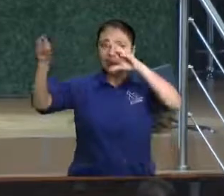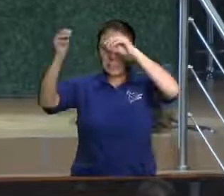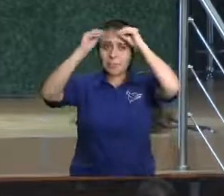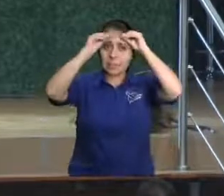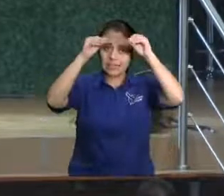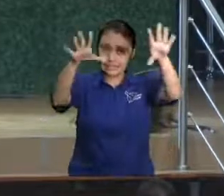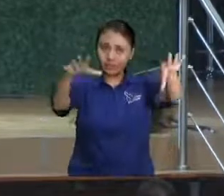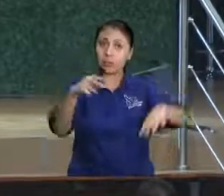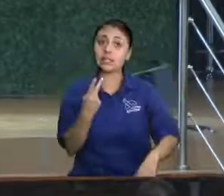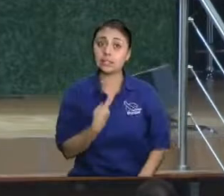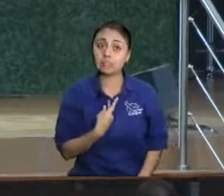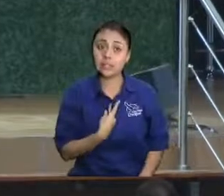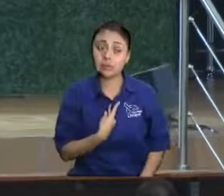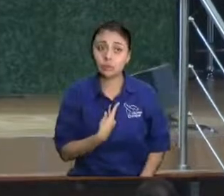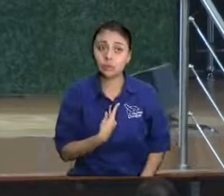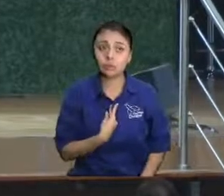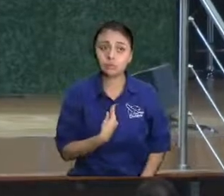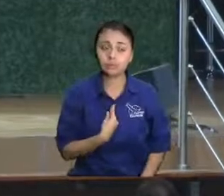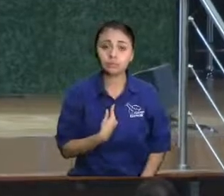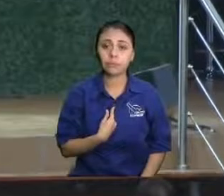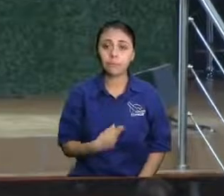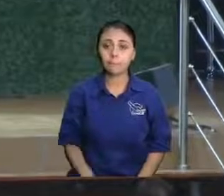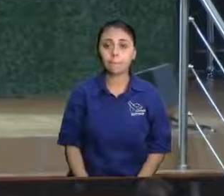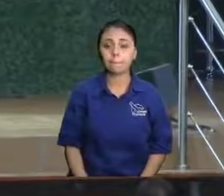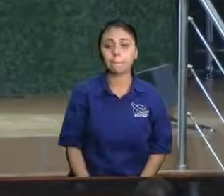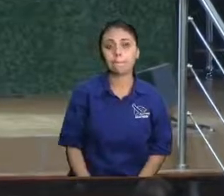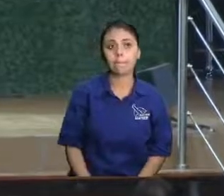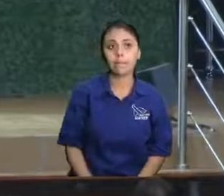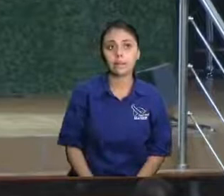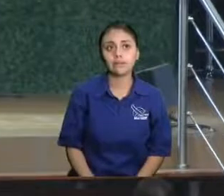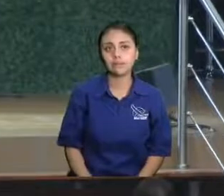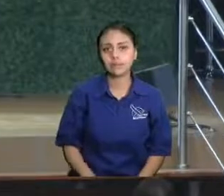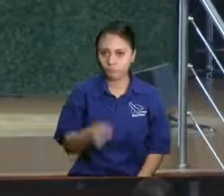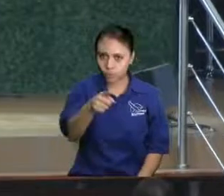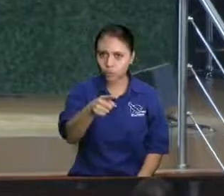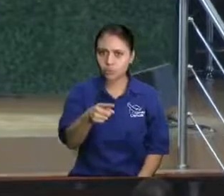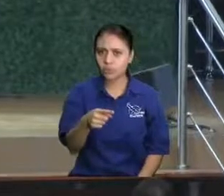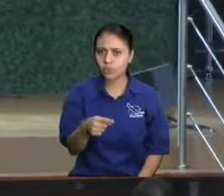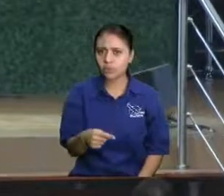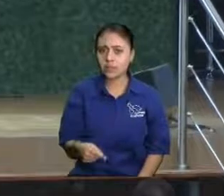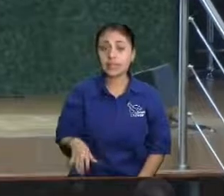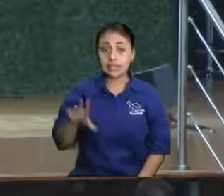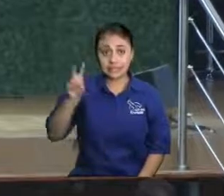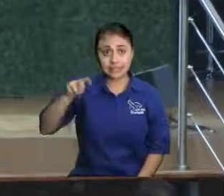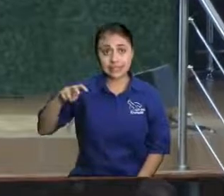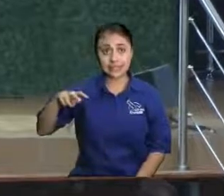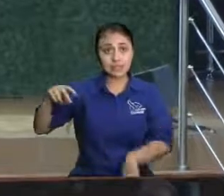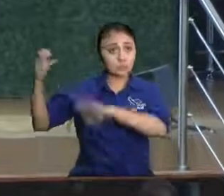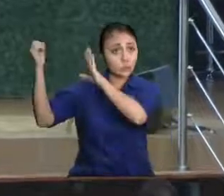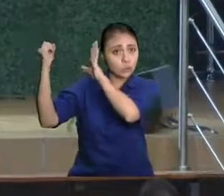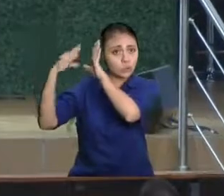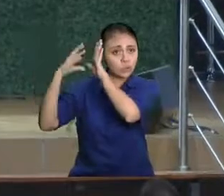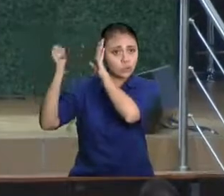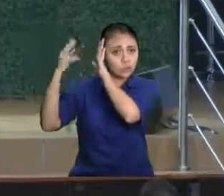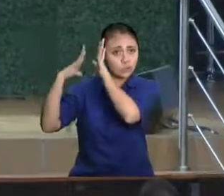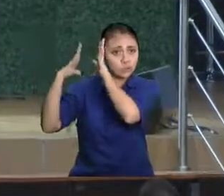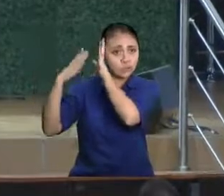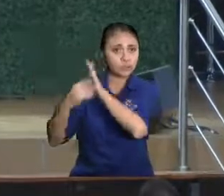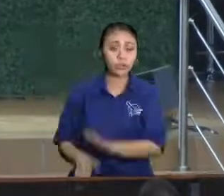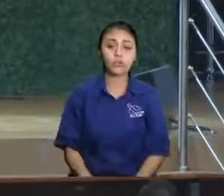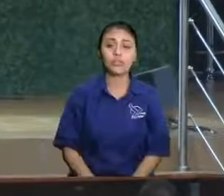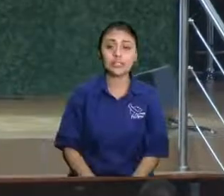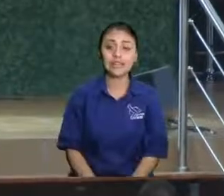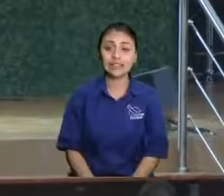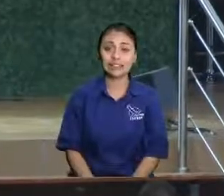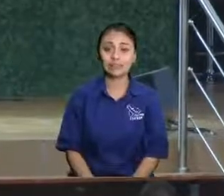empieces a justificarte. Y, sí, hermano, ¿qué le puedo hacer? Hermano, écheme fuera a los demonios, por favor, 10 días. ¿Por qué te va